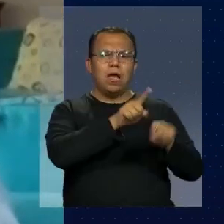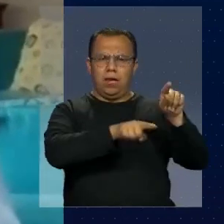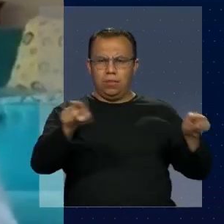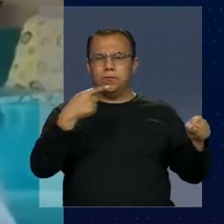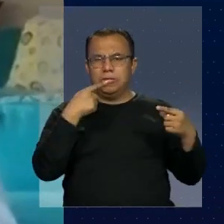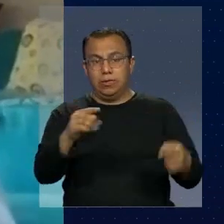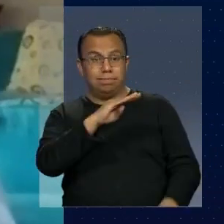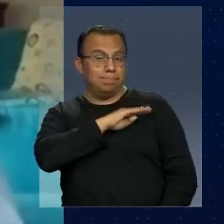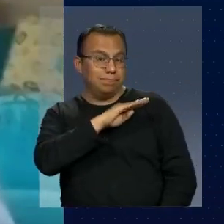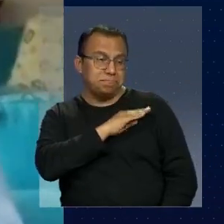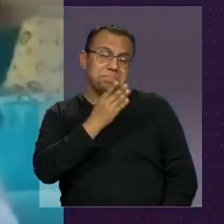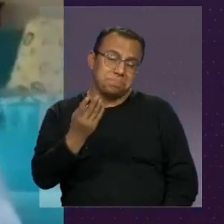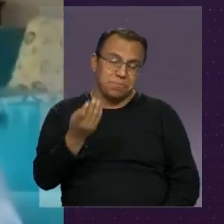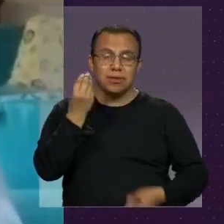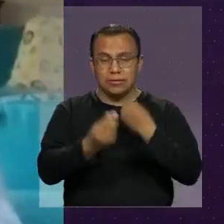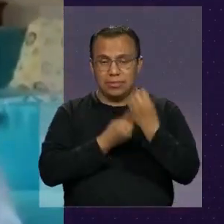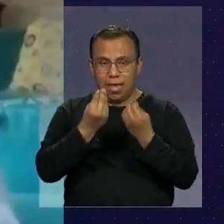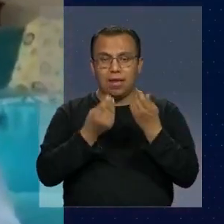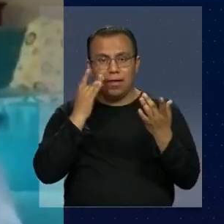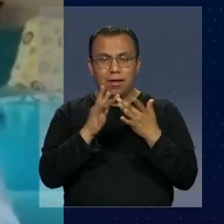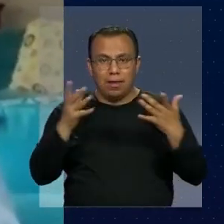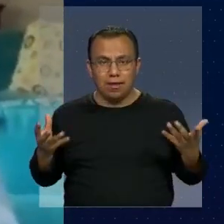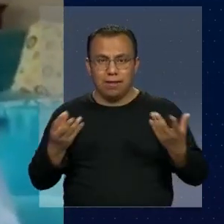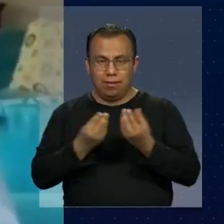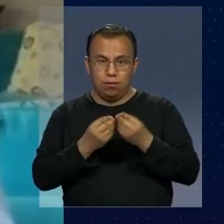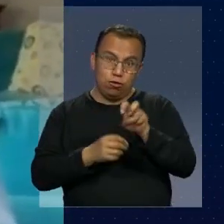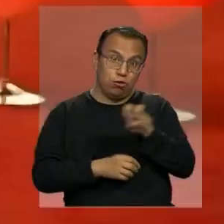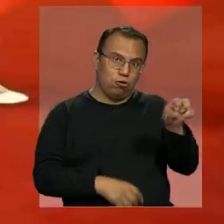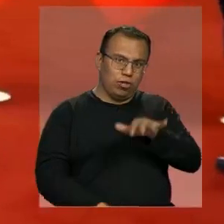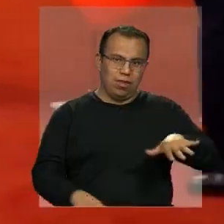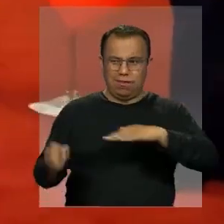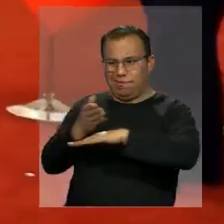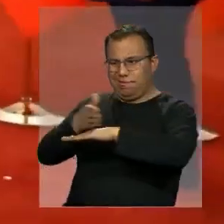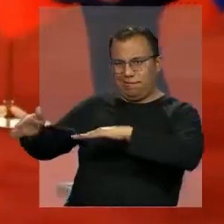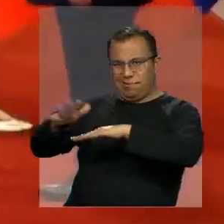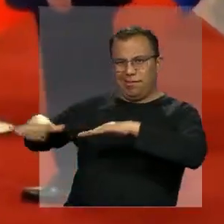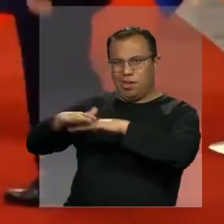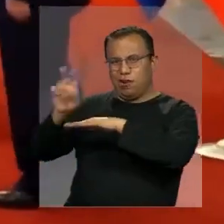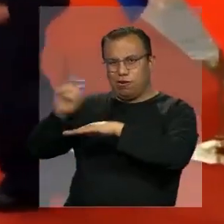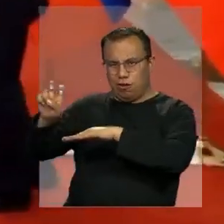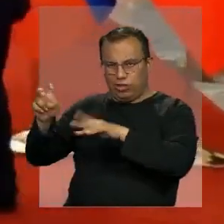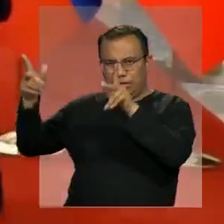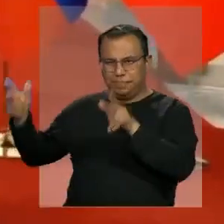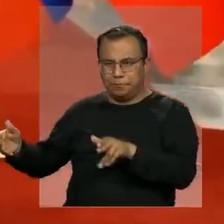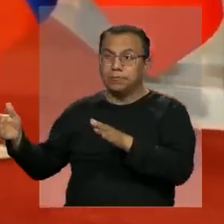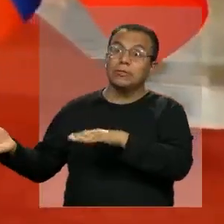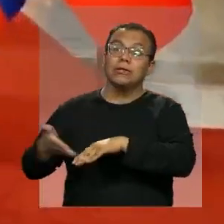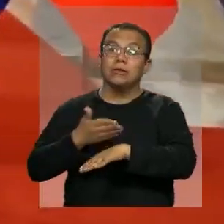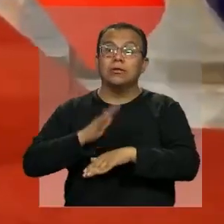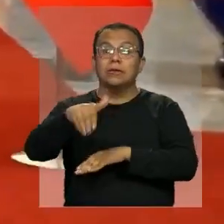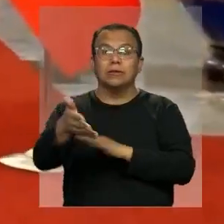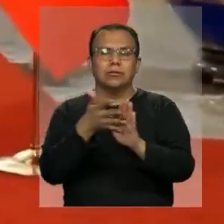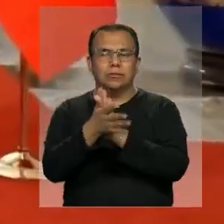a la alcaldía proponen, que se haga el tramo del tramo norte de la ciudad de Bogotá. El debate también se reabre luego de las